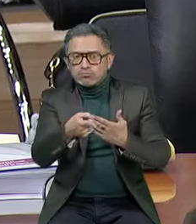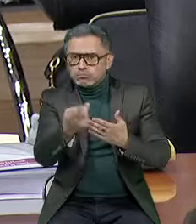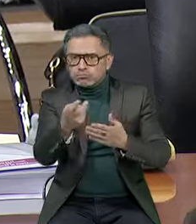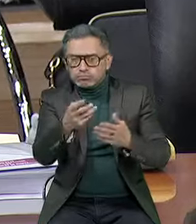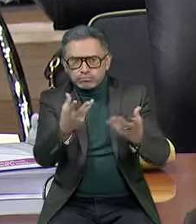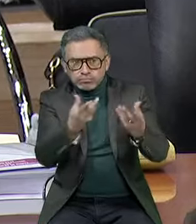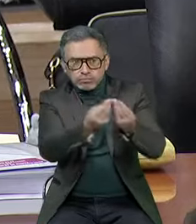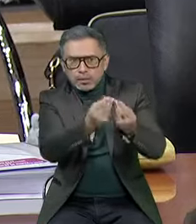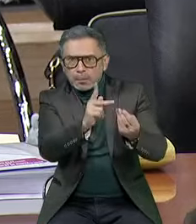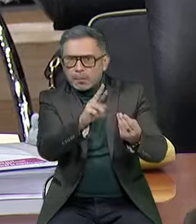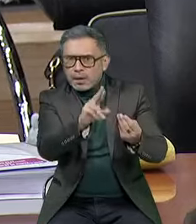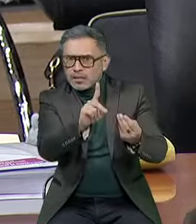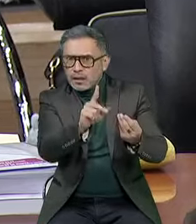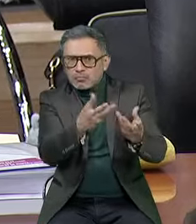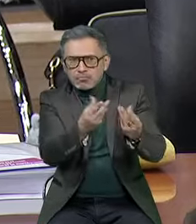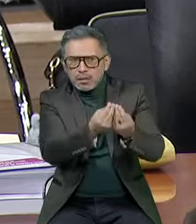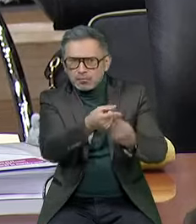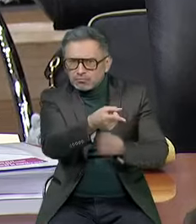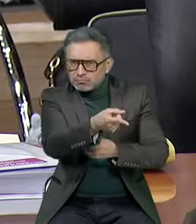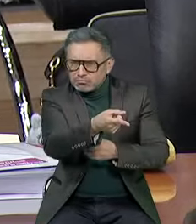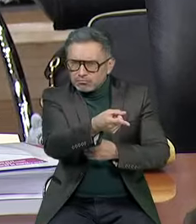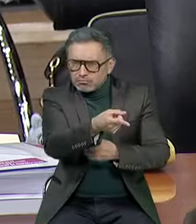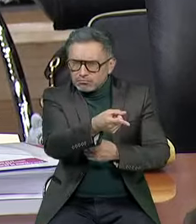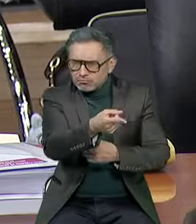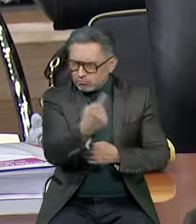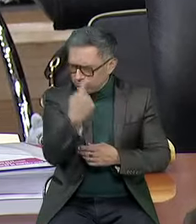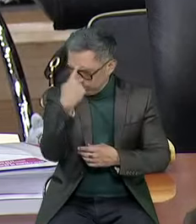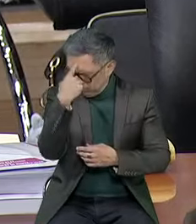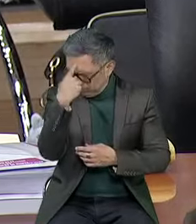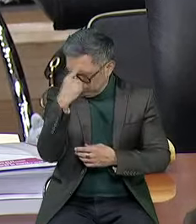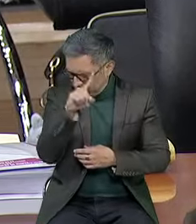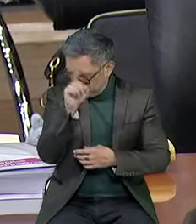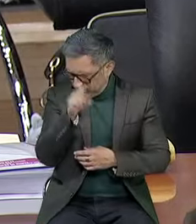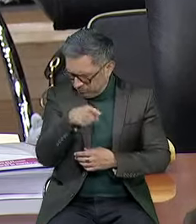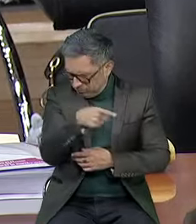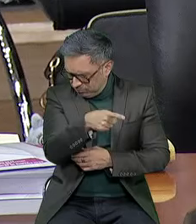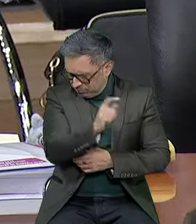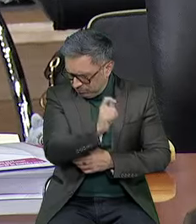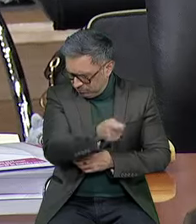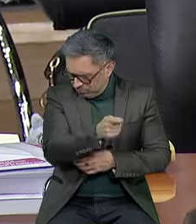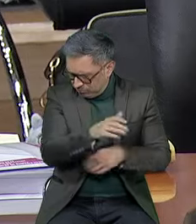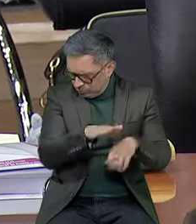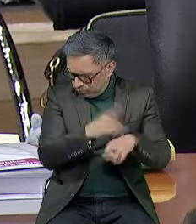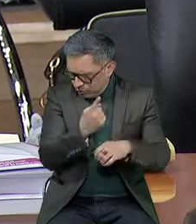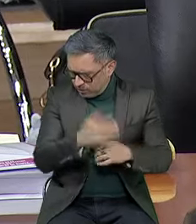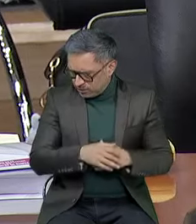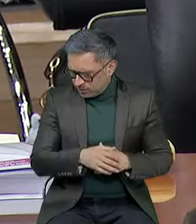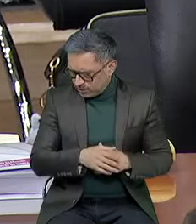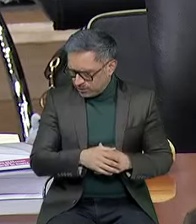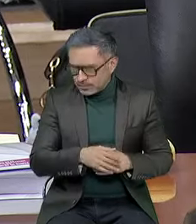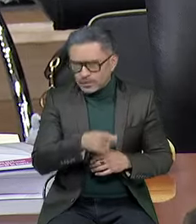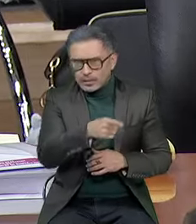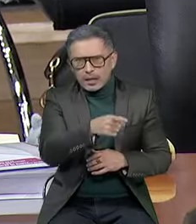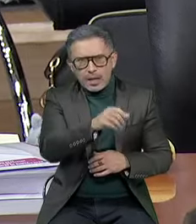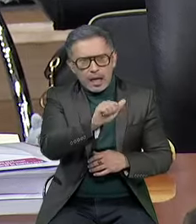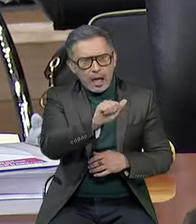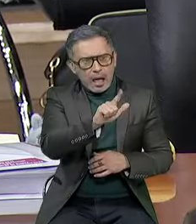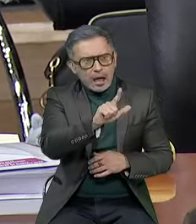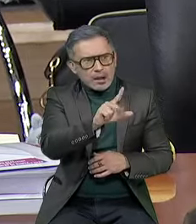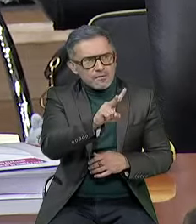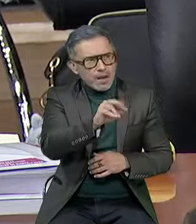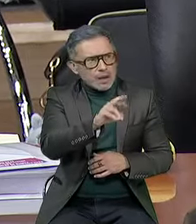PRD. Y nos preguntamos por qué, en descargo de Álvarez y Casa, es que no había nadie